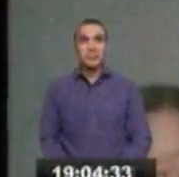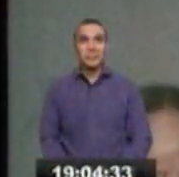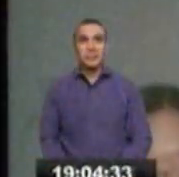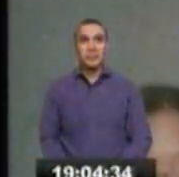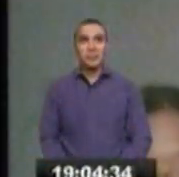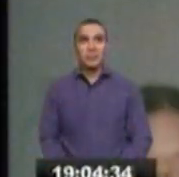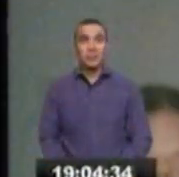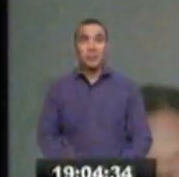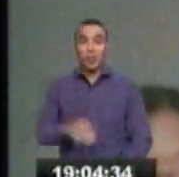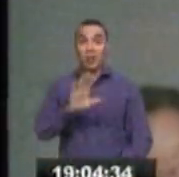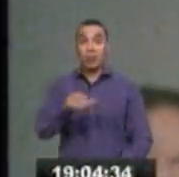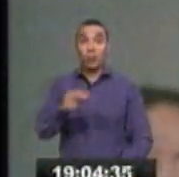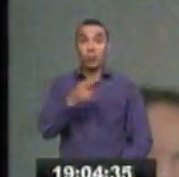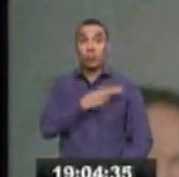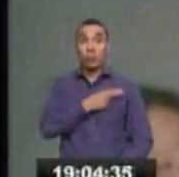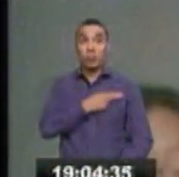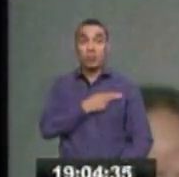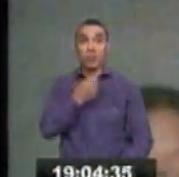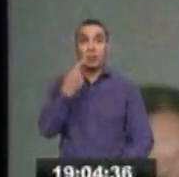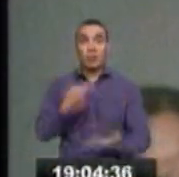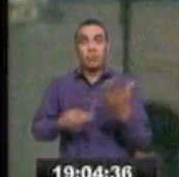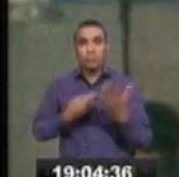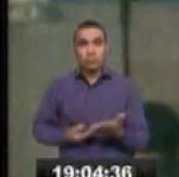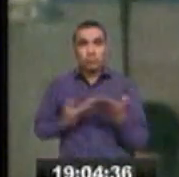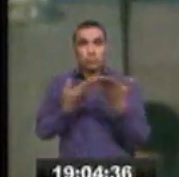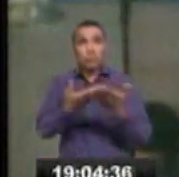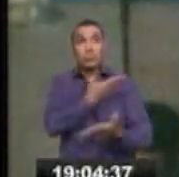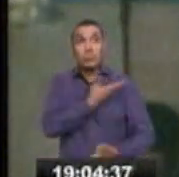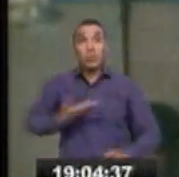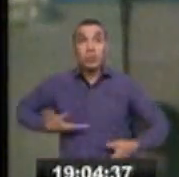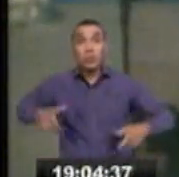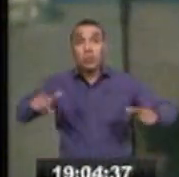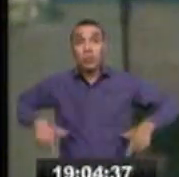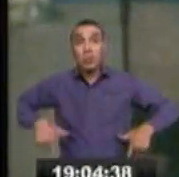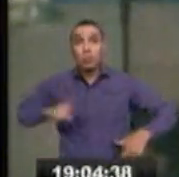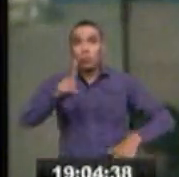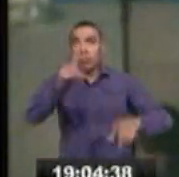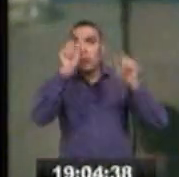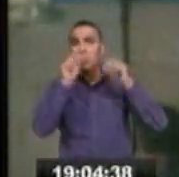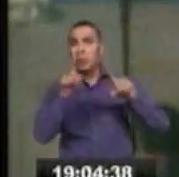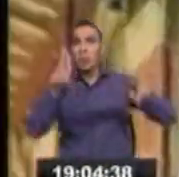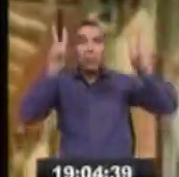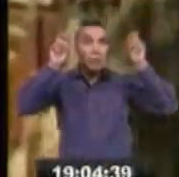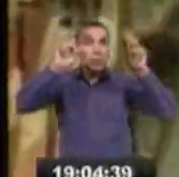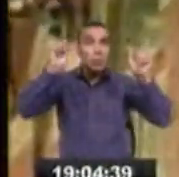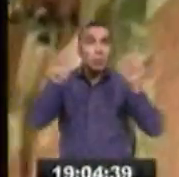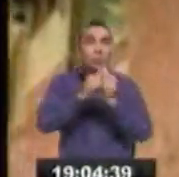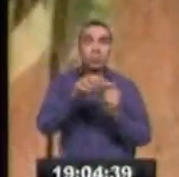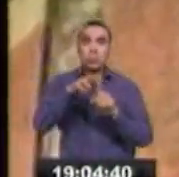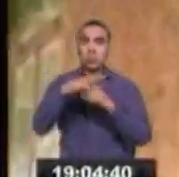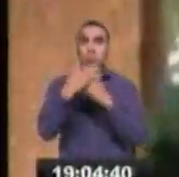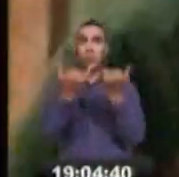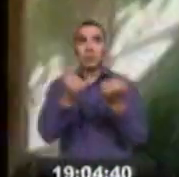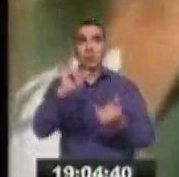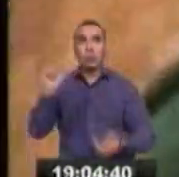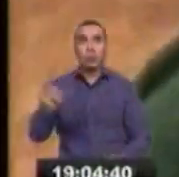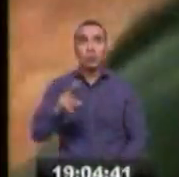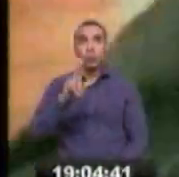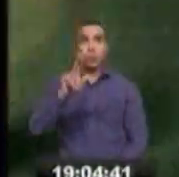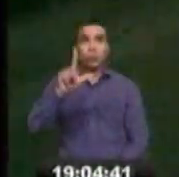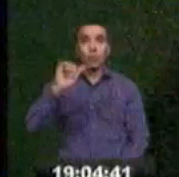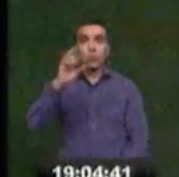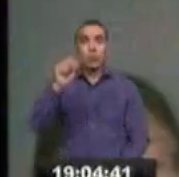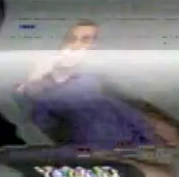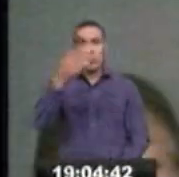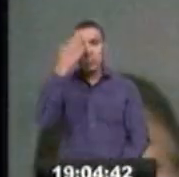Fue un alumno de la Universidad de Harvard quien planteó al presidente Lenín Moreno una pregunta relacionada con la situación actual de Julian Assange.